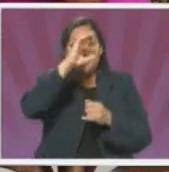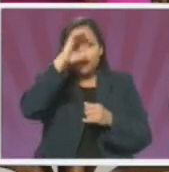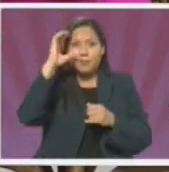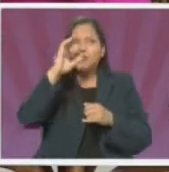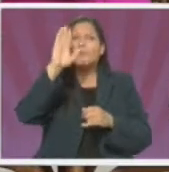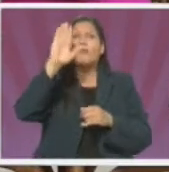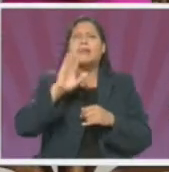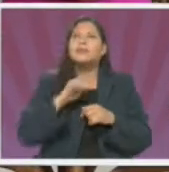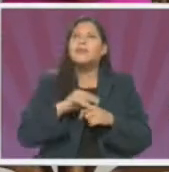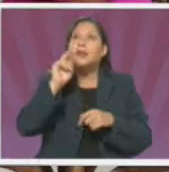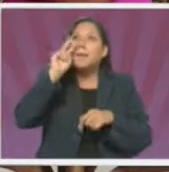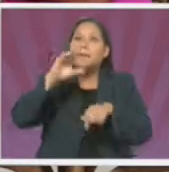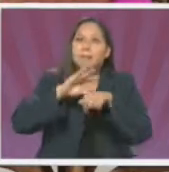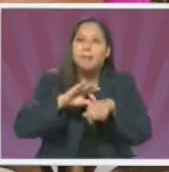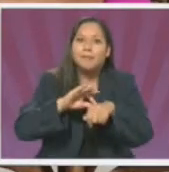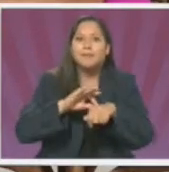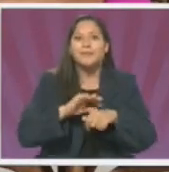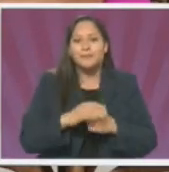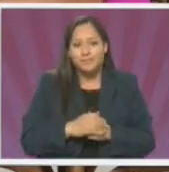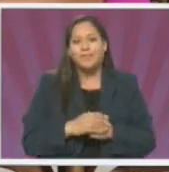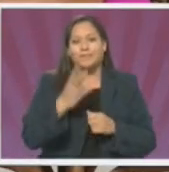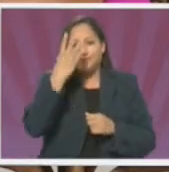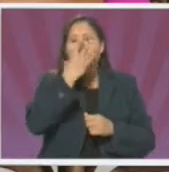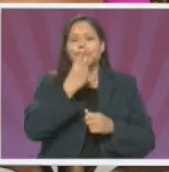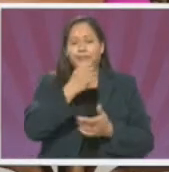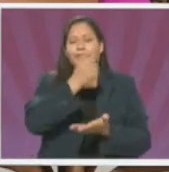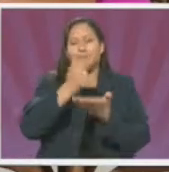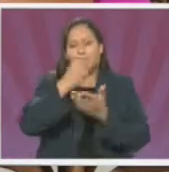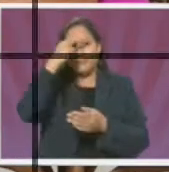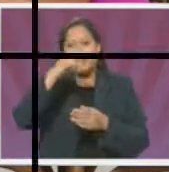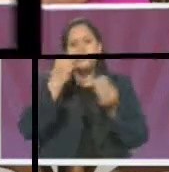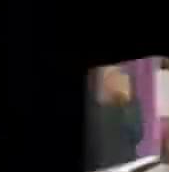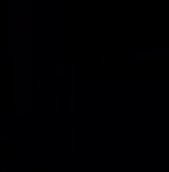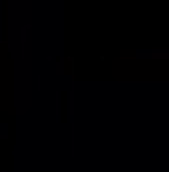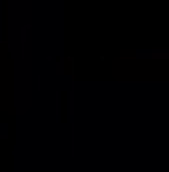como si estuviéramos presentes ahí. Es que es hermosa la Ciudad de México. Muchísimas gracias, Juan, de verdad.